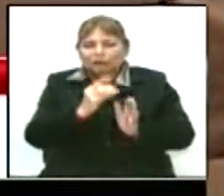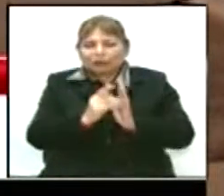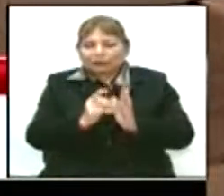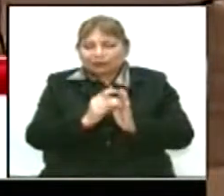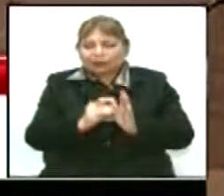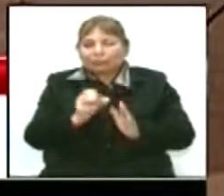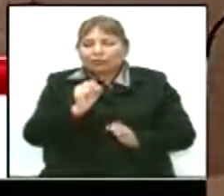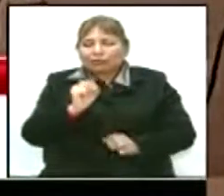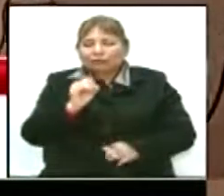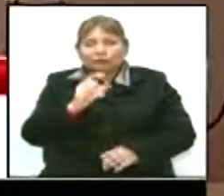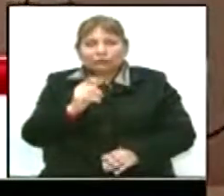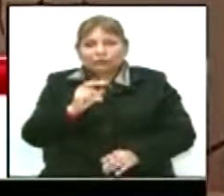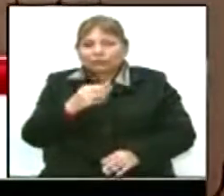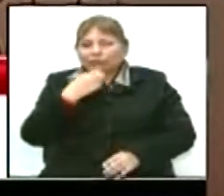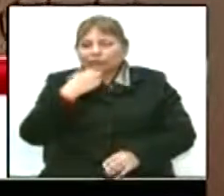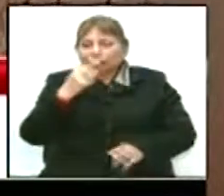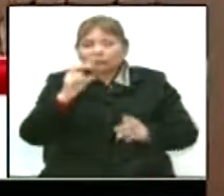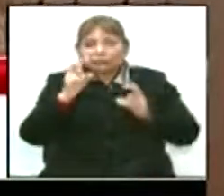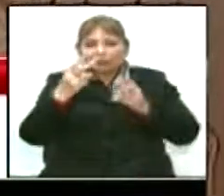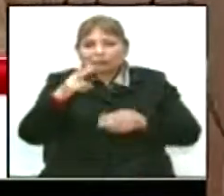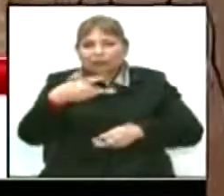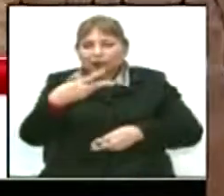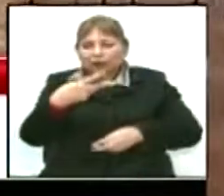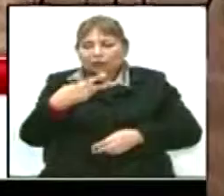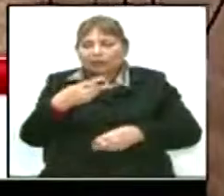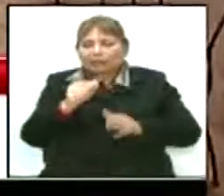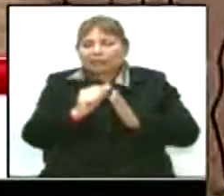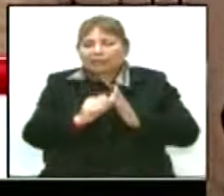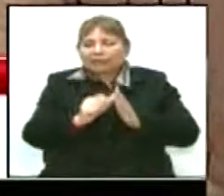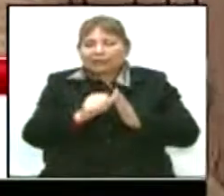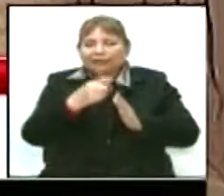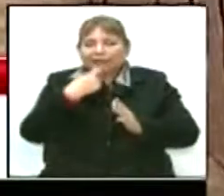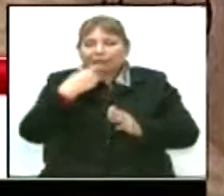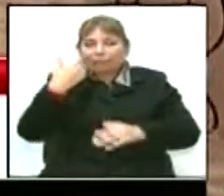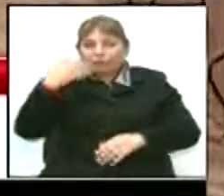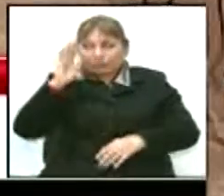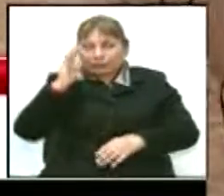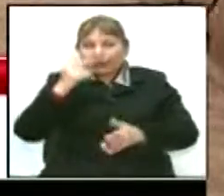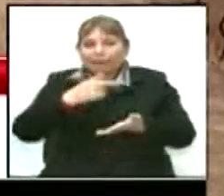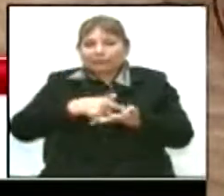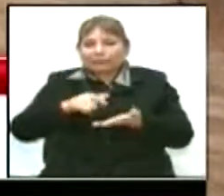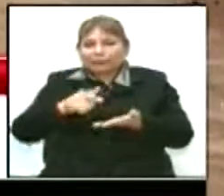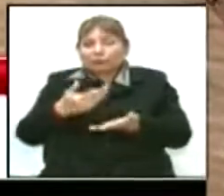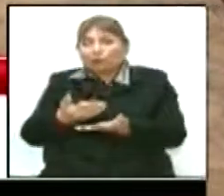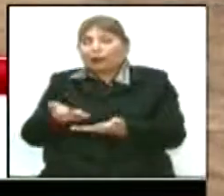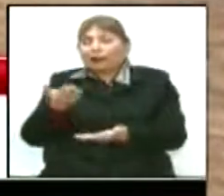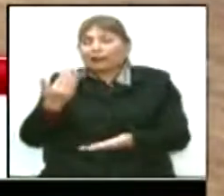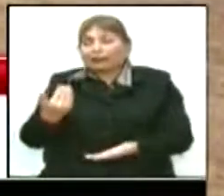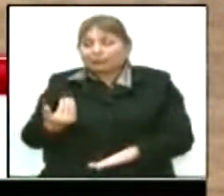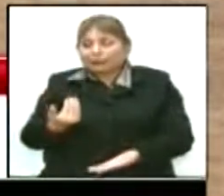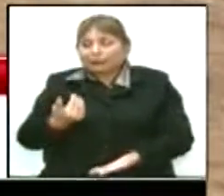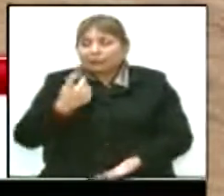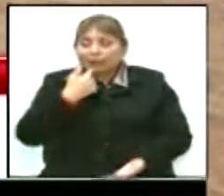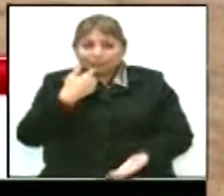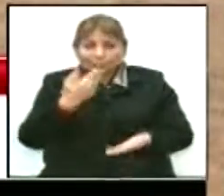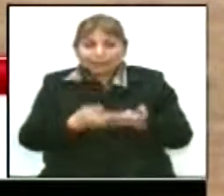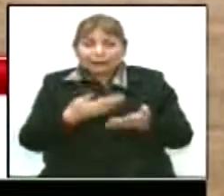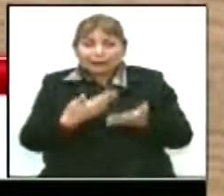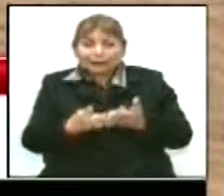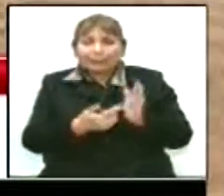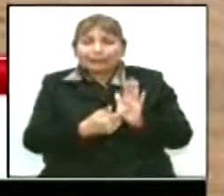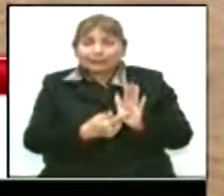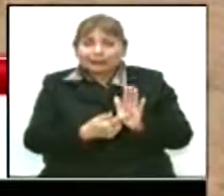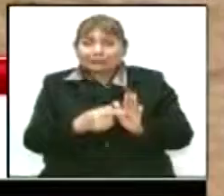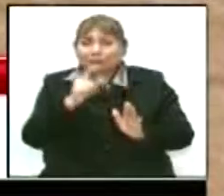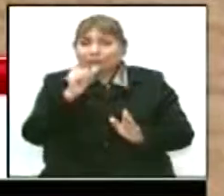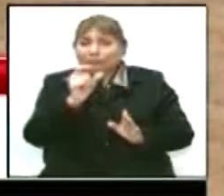es un texto sustitutorio, y lo dice el punto segundo de la agenda que fue remitida con anticipación y están aquí. Y si